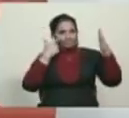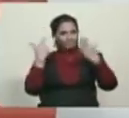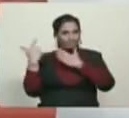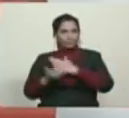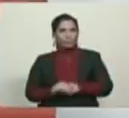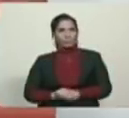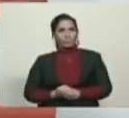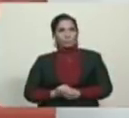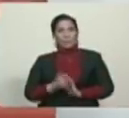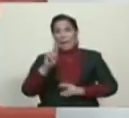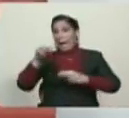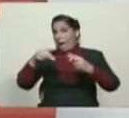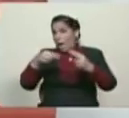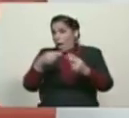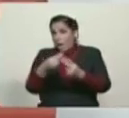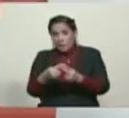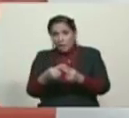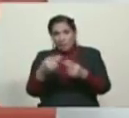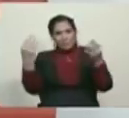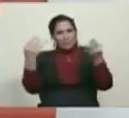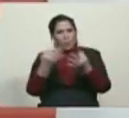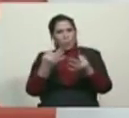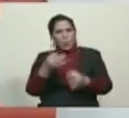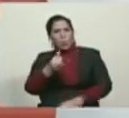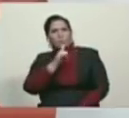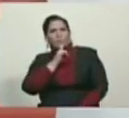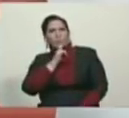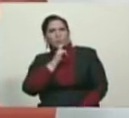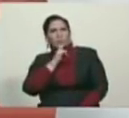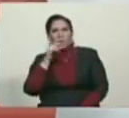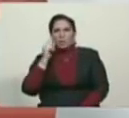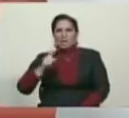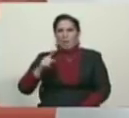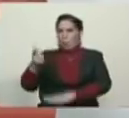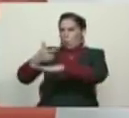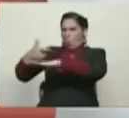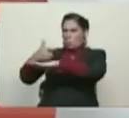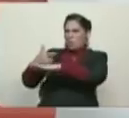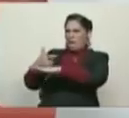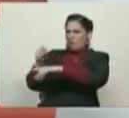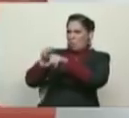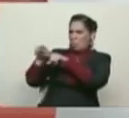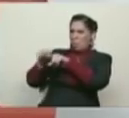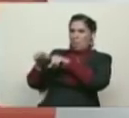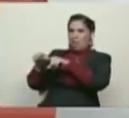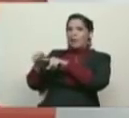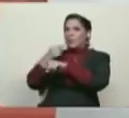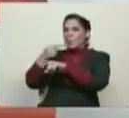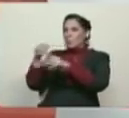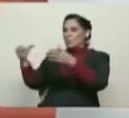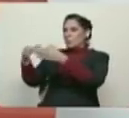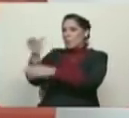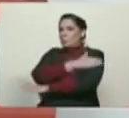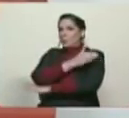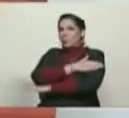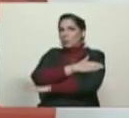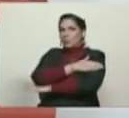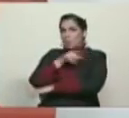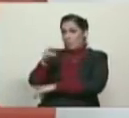A nadie, seguro que la noticia será el gobierno, ¿no? El oficialismo, como dicen algunos periodistas, el